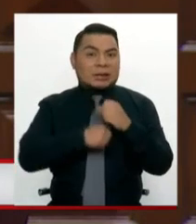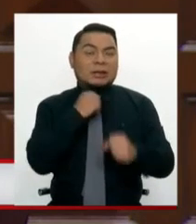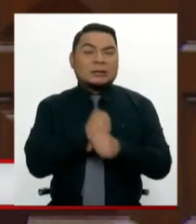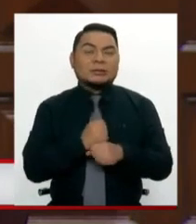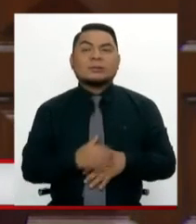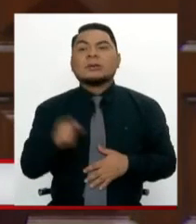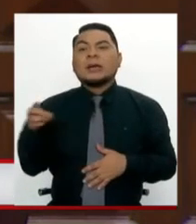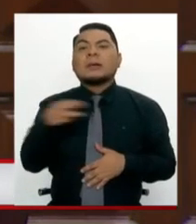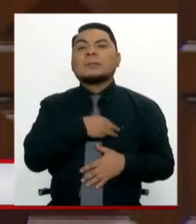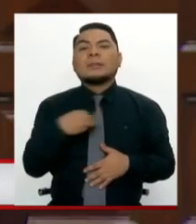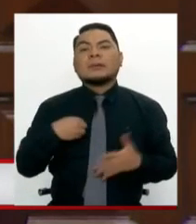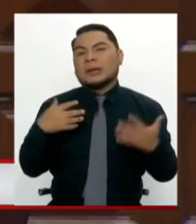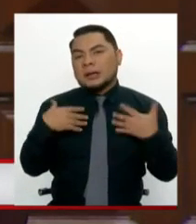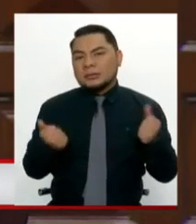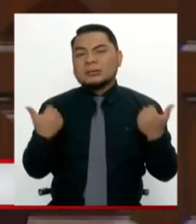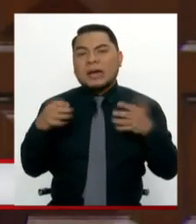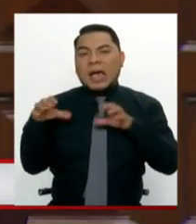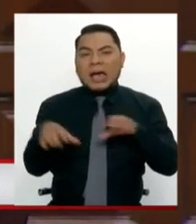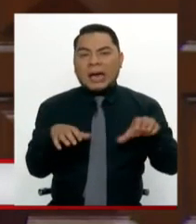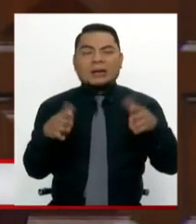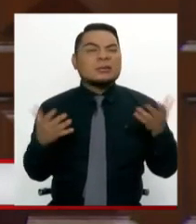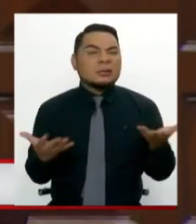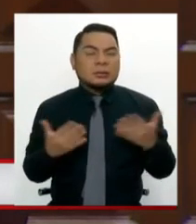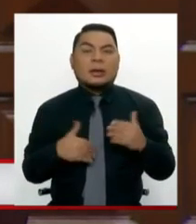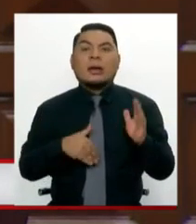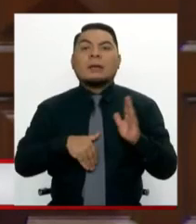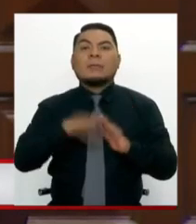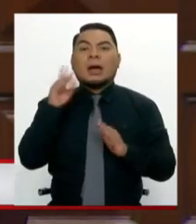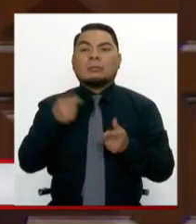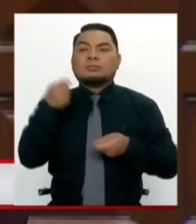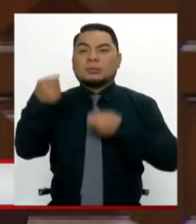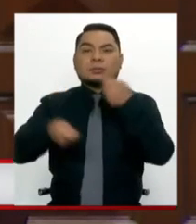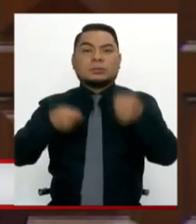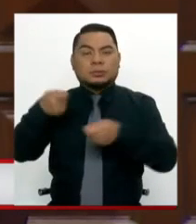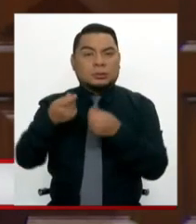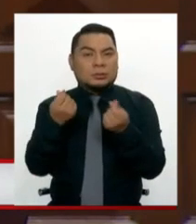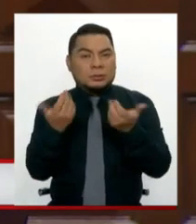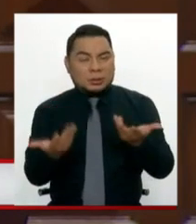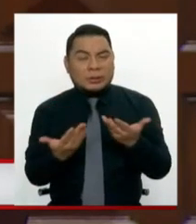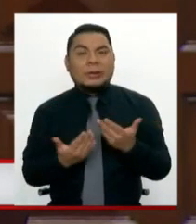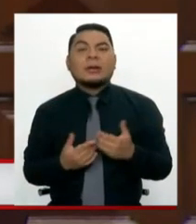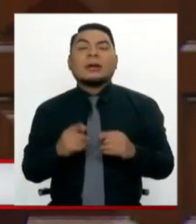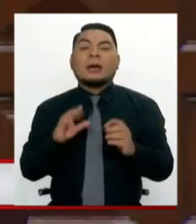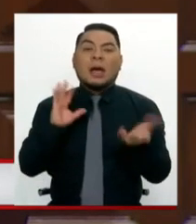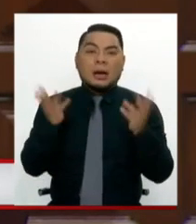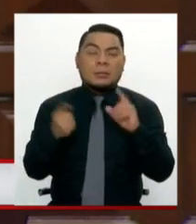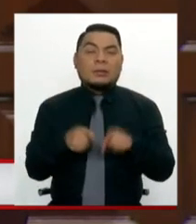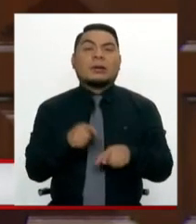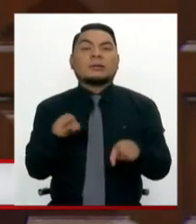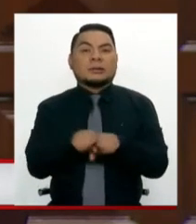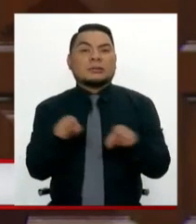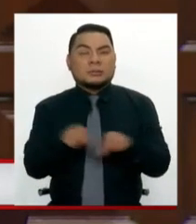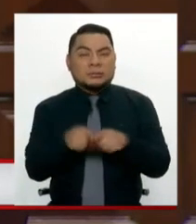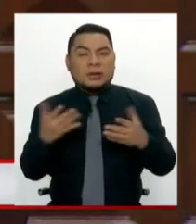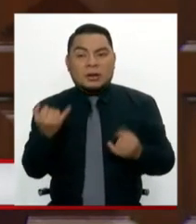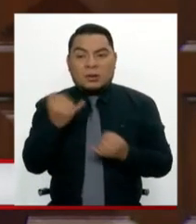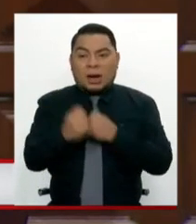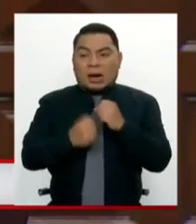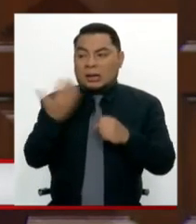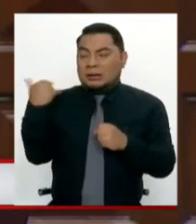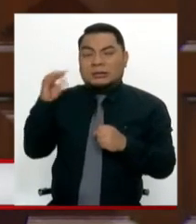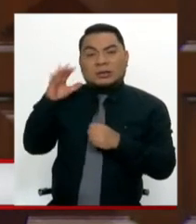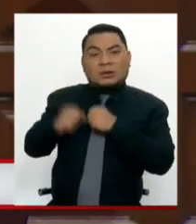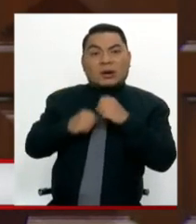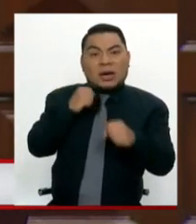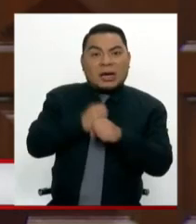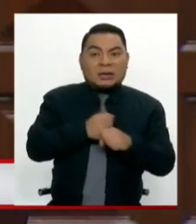el Ministerio de Salud ha ejecutado más recursos de inversiones en comparación con el histórico de los últimos